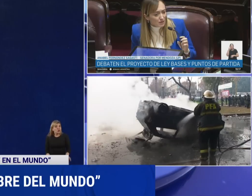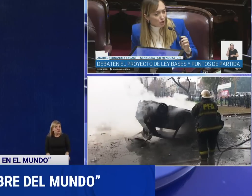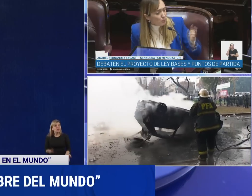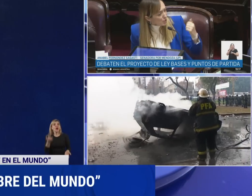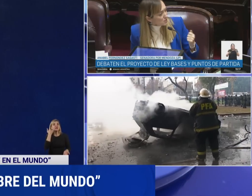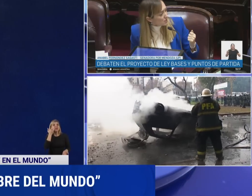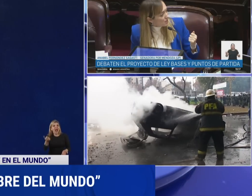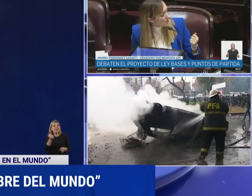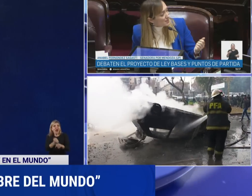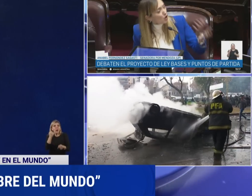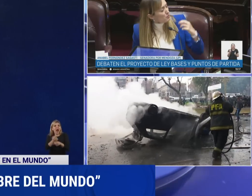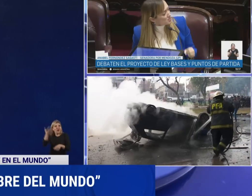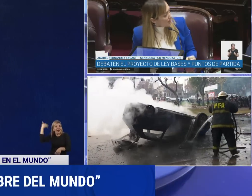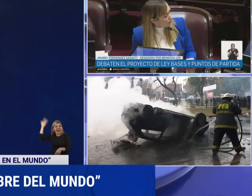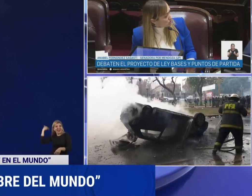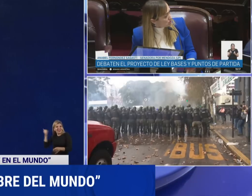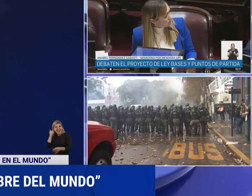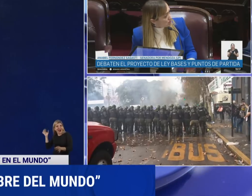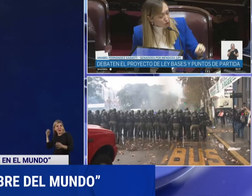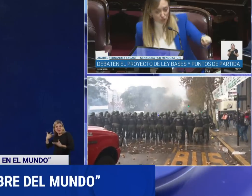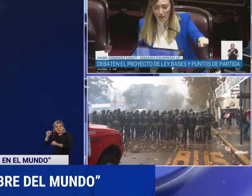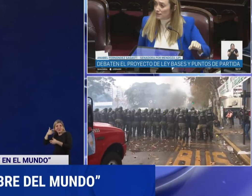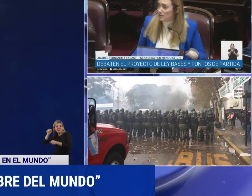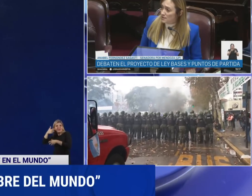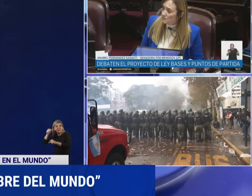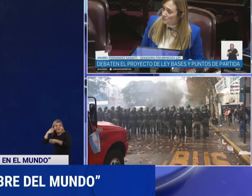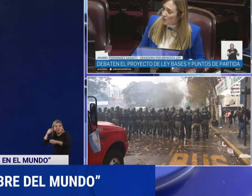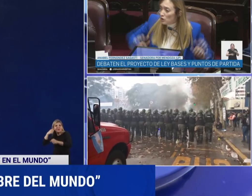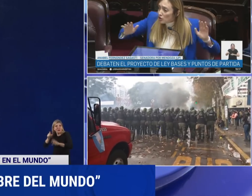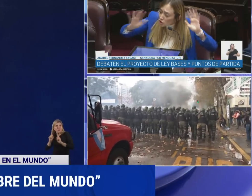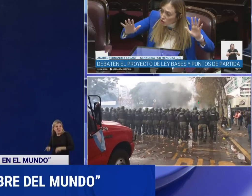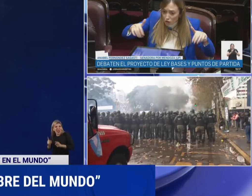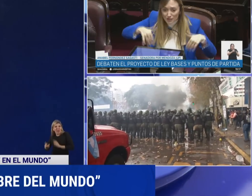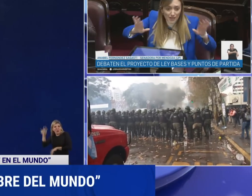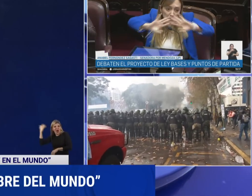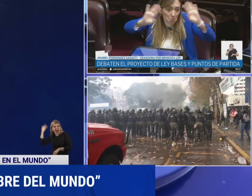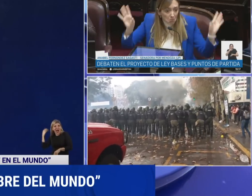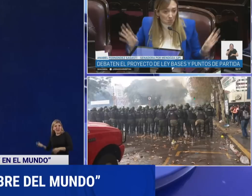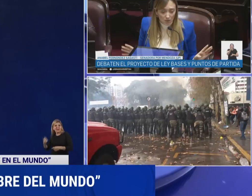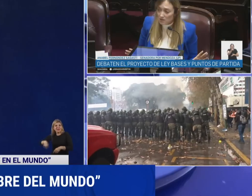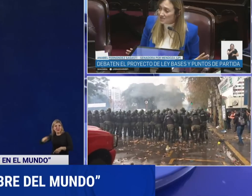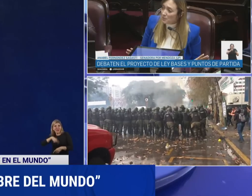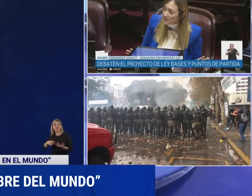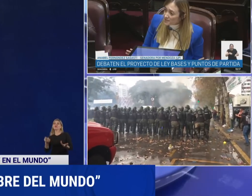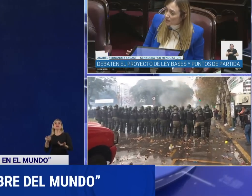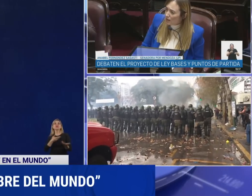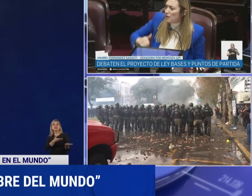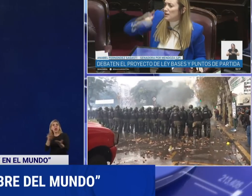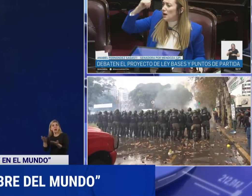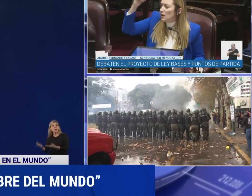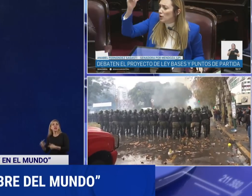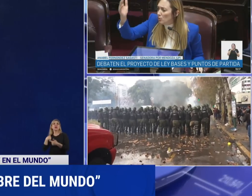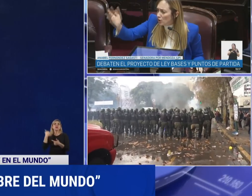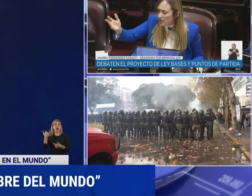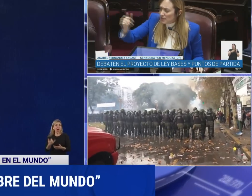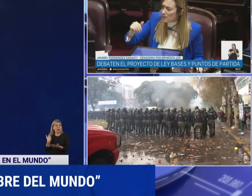por nosotros. El arduo proceso de descubrimiento en el que un actor encuentra una necesidad y desarrolla un producto o servicio para satisfacerla ya